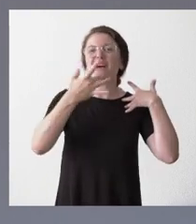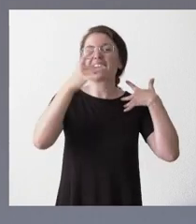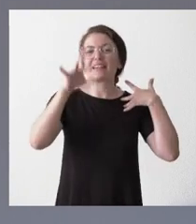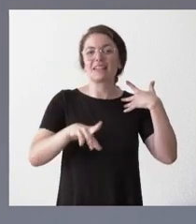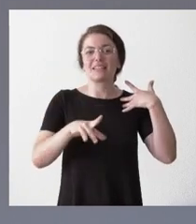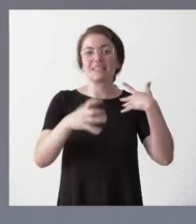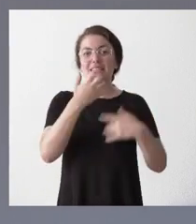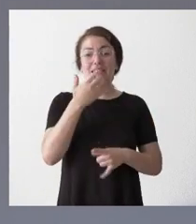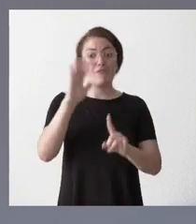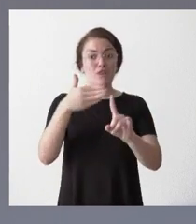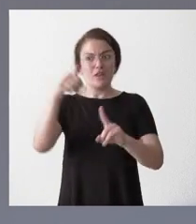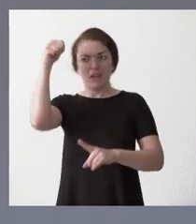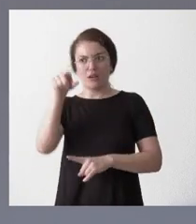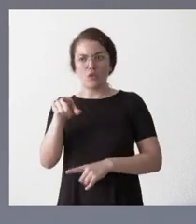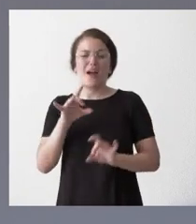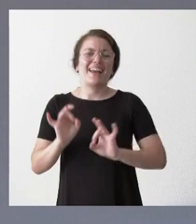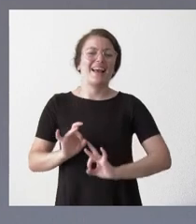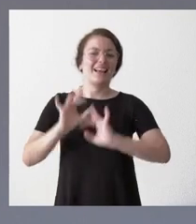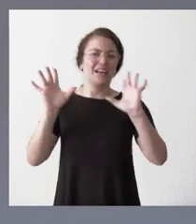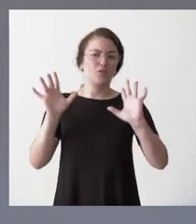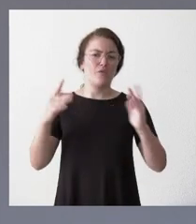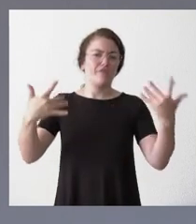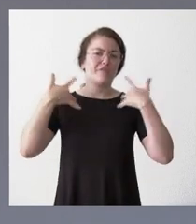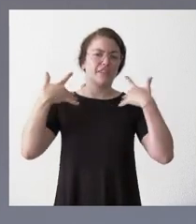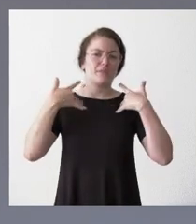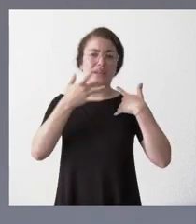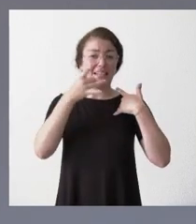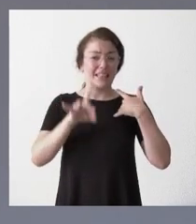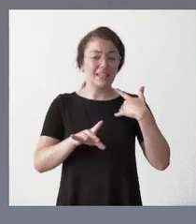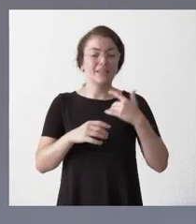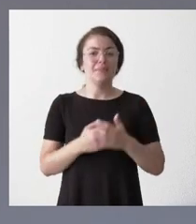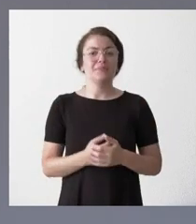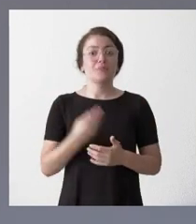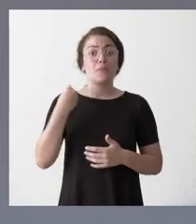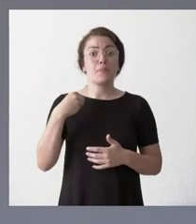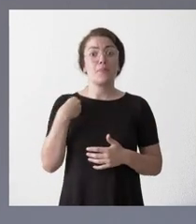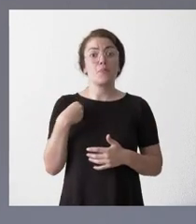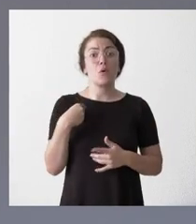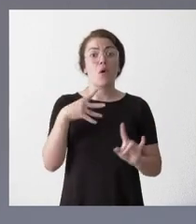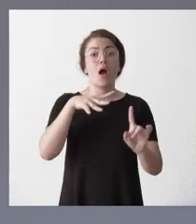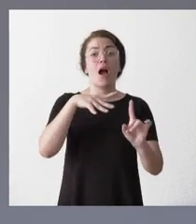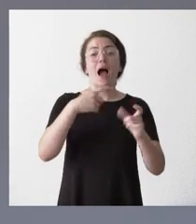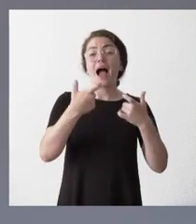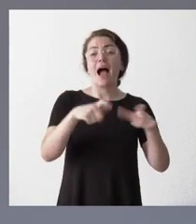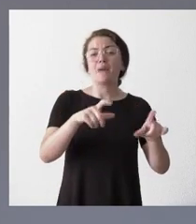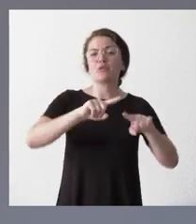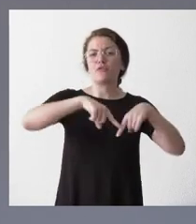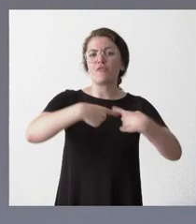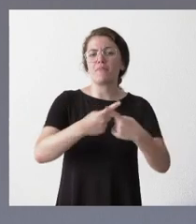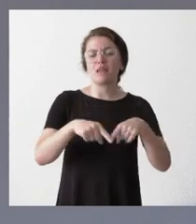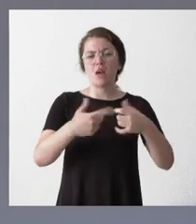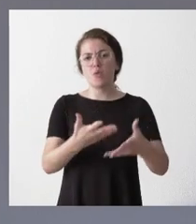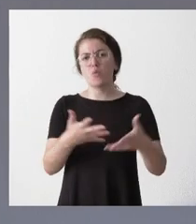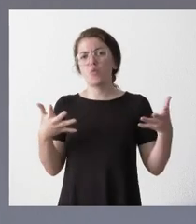violencia de género está muy claro lo que es víctima dentro de ese ámbito familiar, que es un ámbito familiar amplio, no es